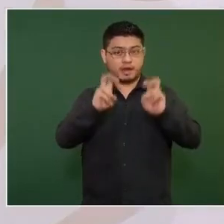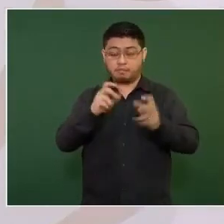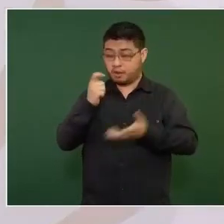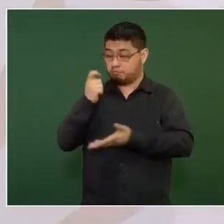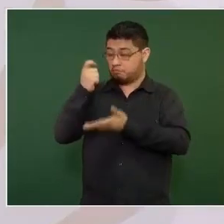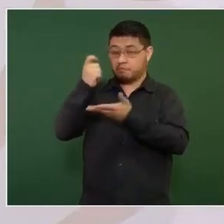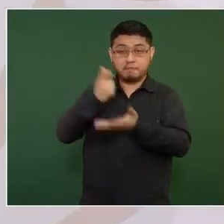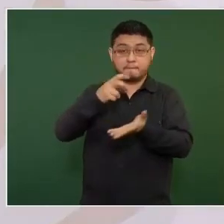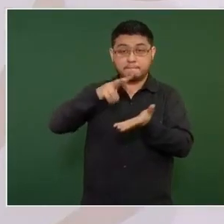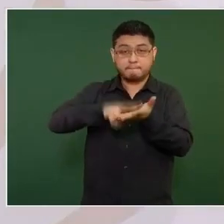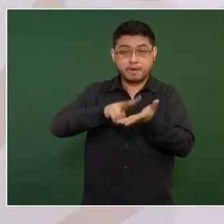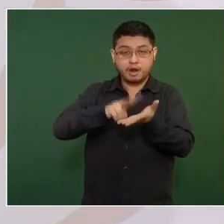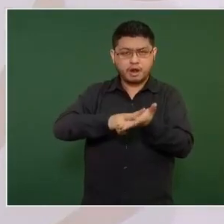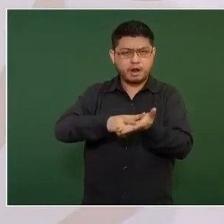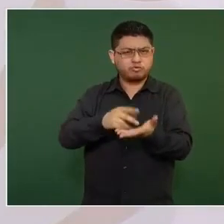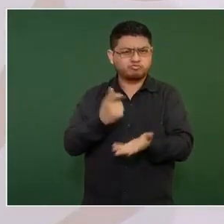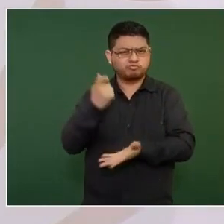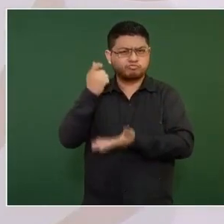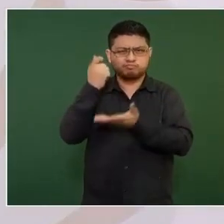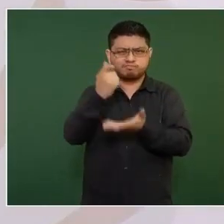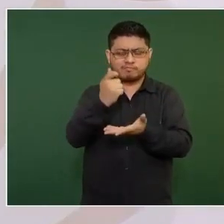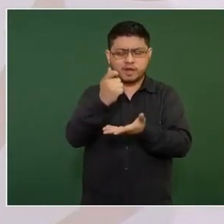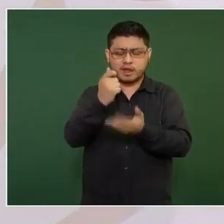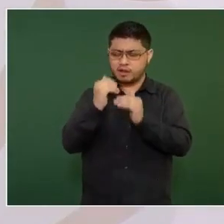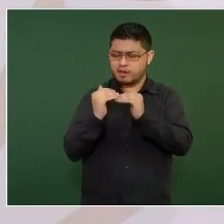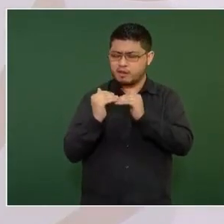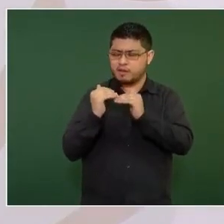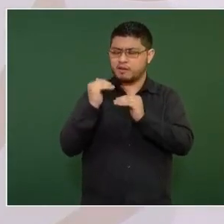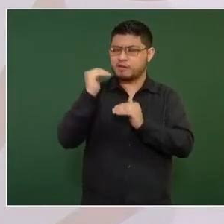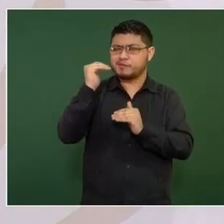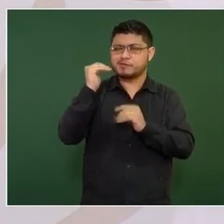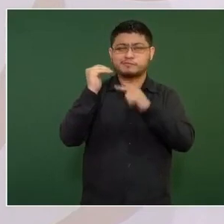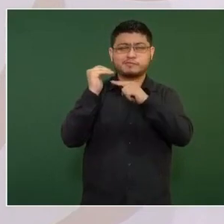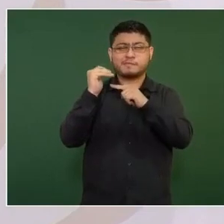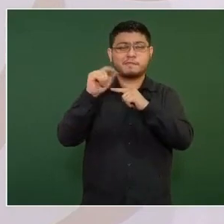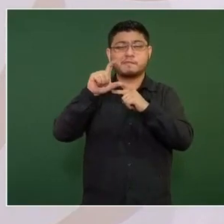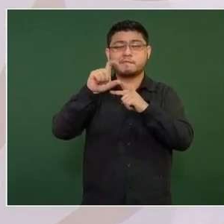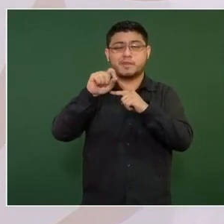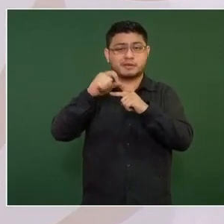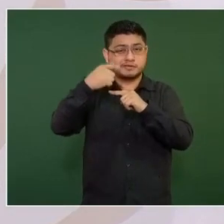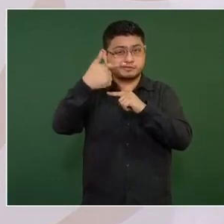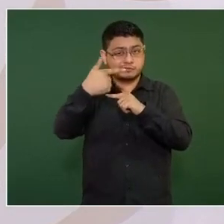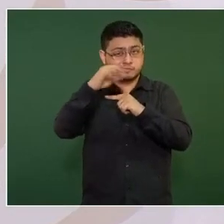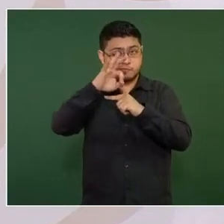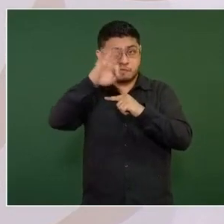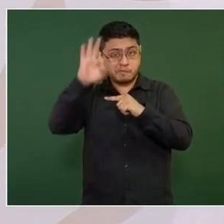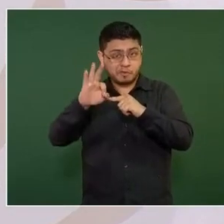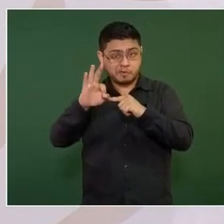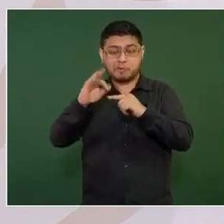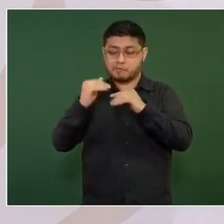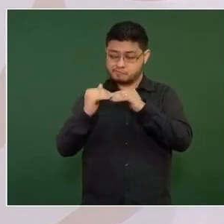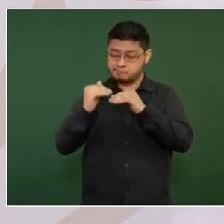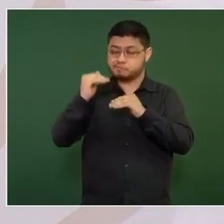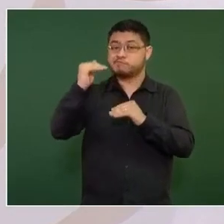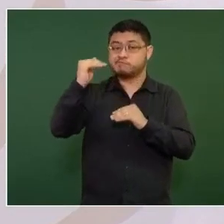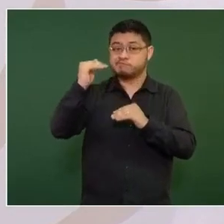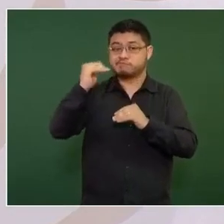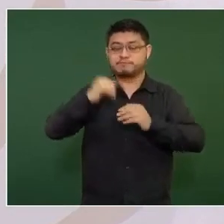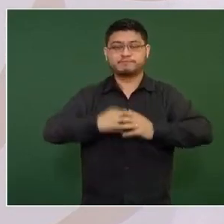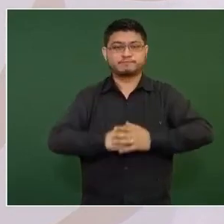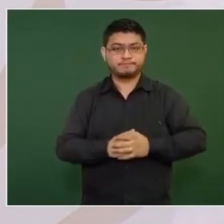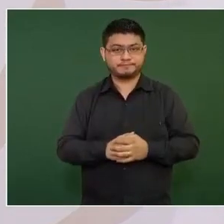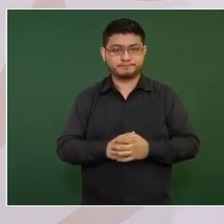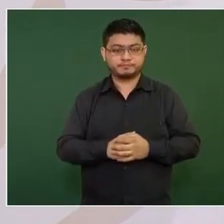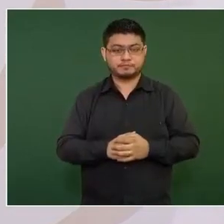de Valores en México ha crecido en 27%. Las reservas